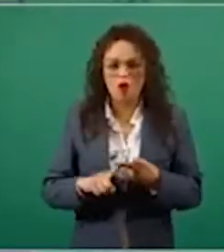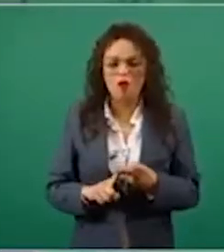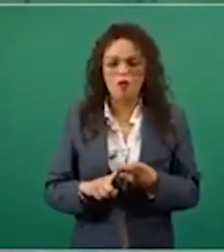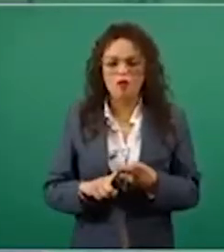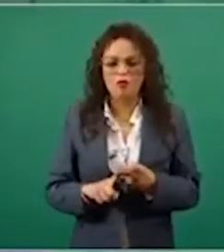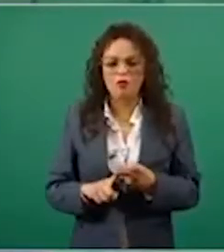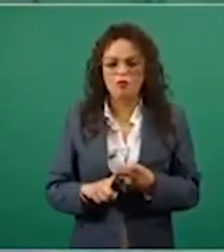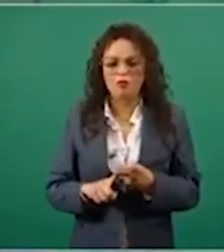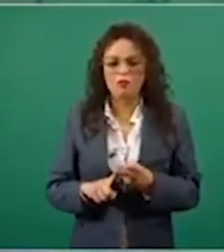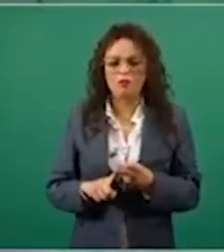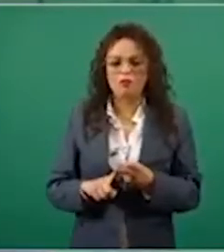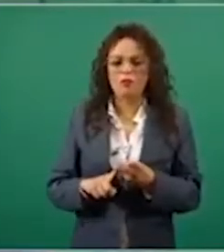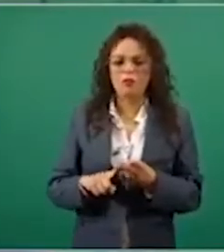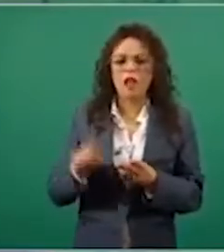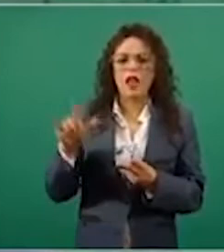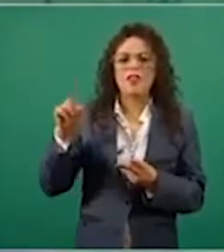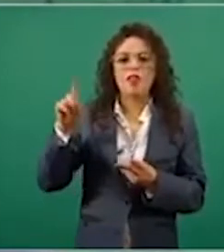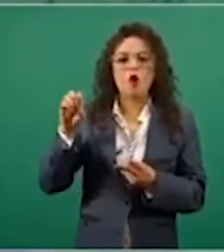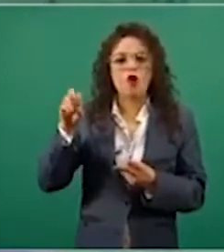Ilio Ortiz,